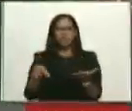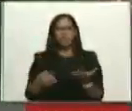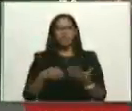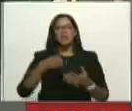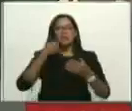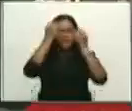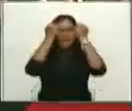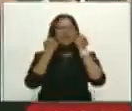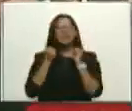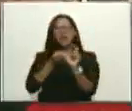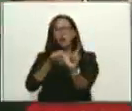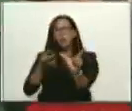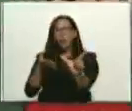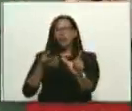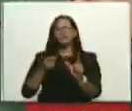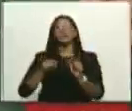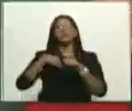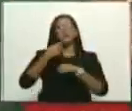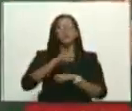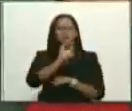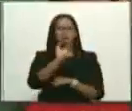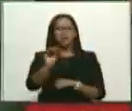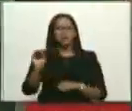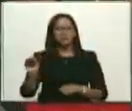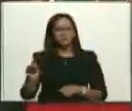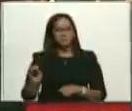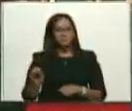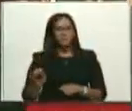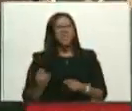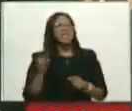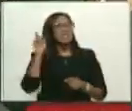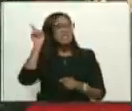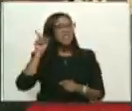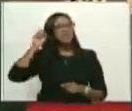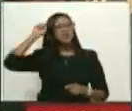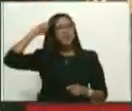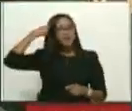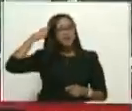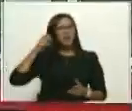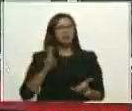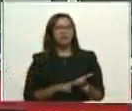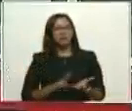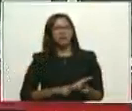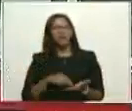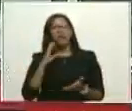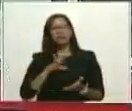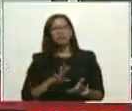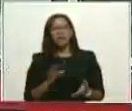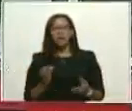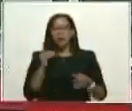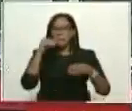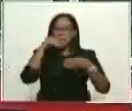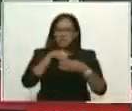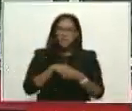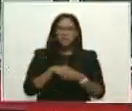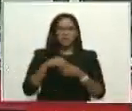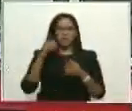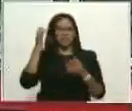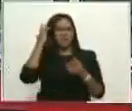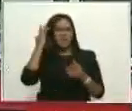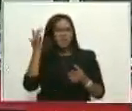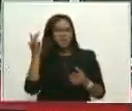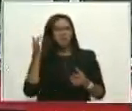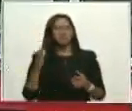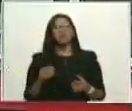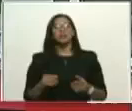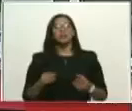que después ellos convocarían. Y ellos creían, de verdad, estaban imbuidos de esa creencia, que en